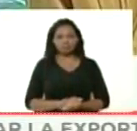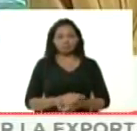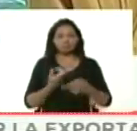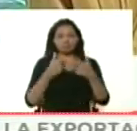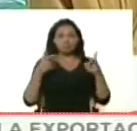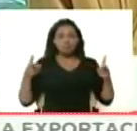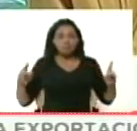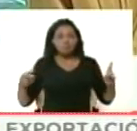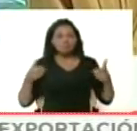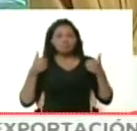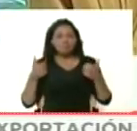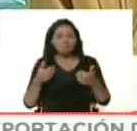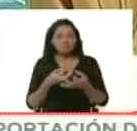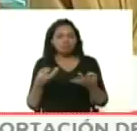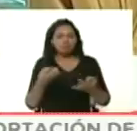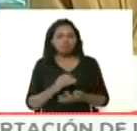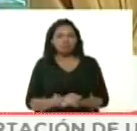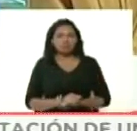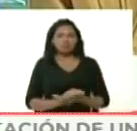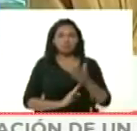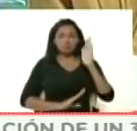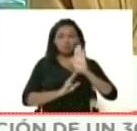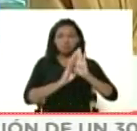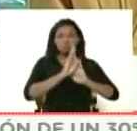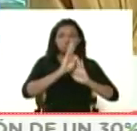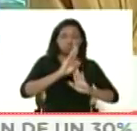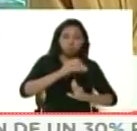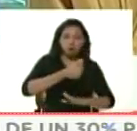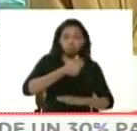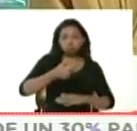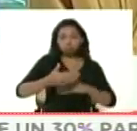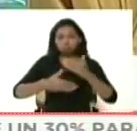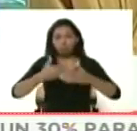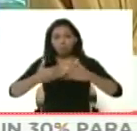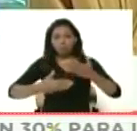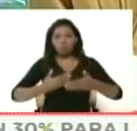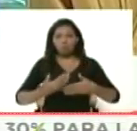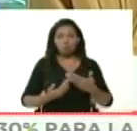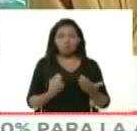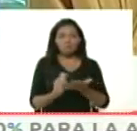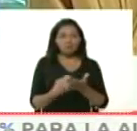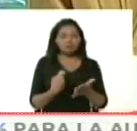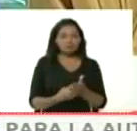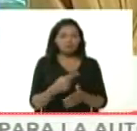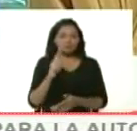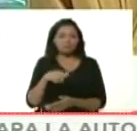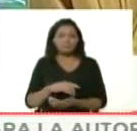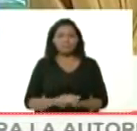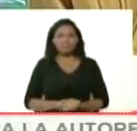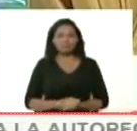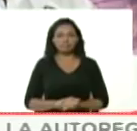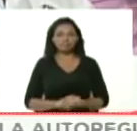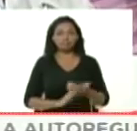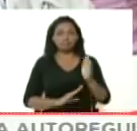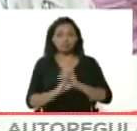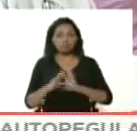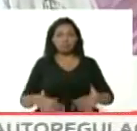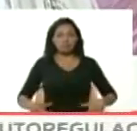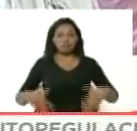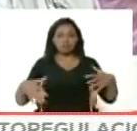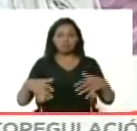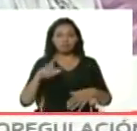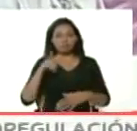expandirla y que crezca, que crezca, que crezca, que crezca la inversión, que crezca la riqueza.